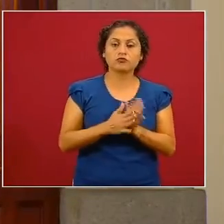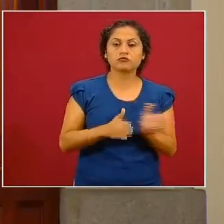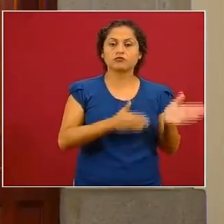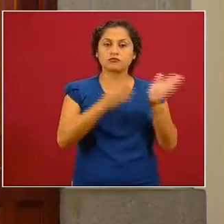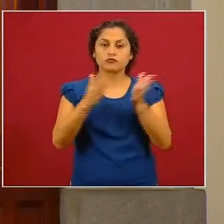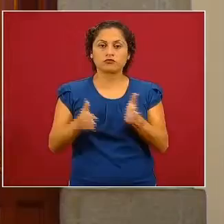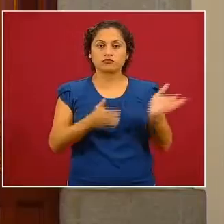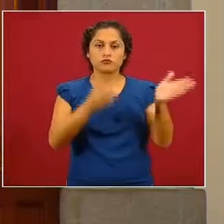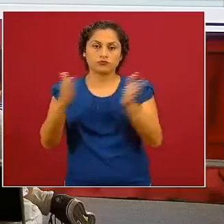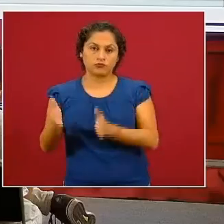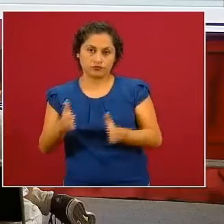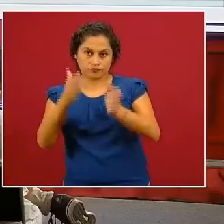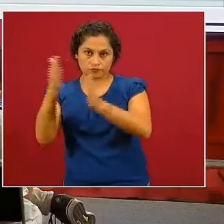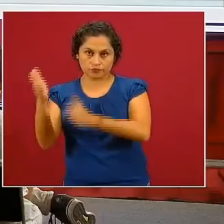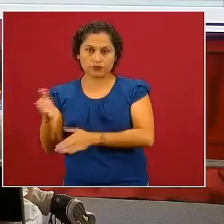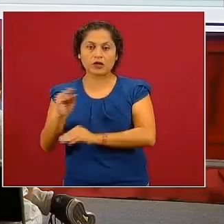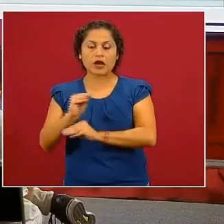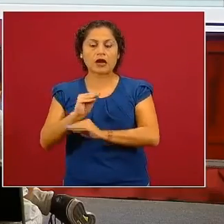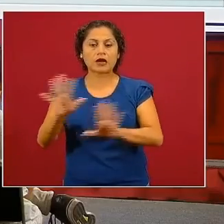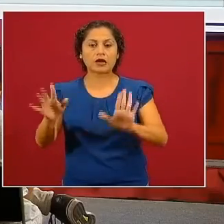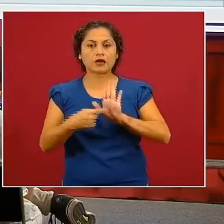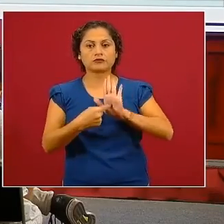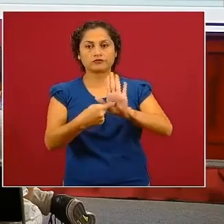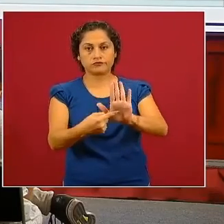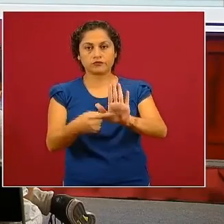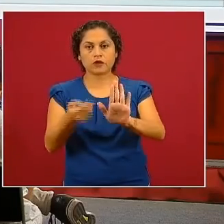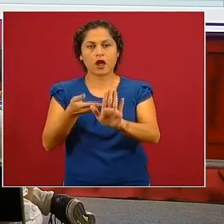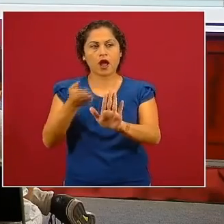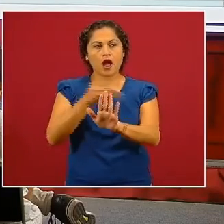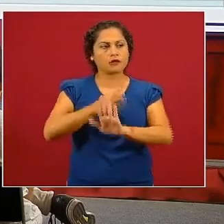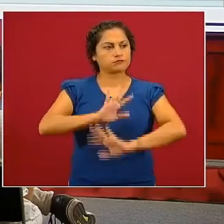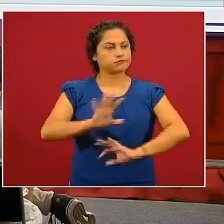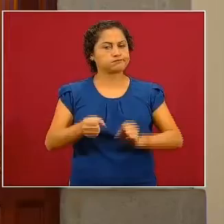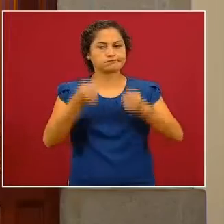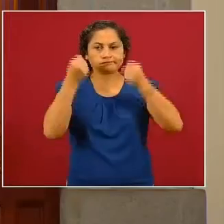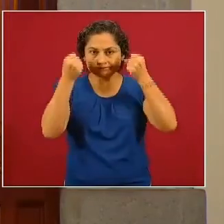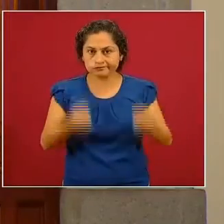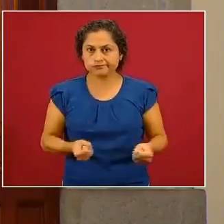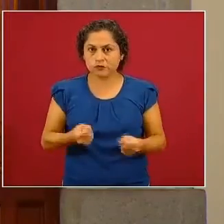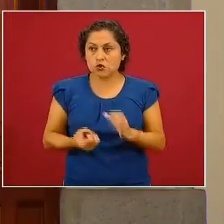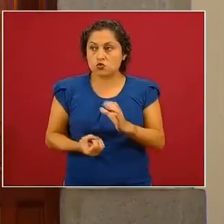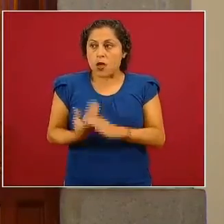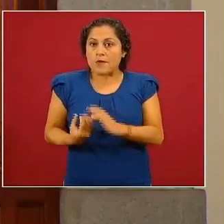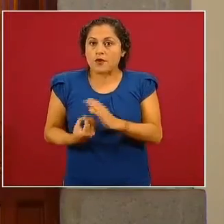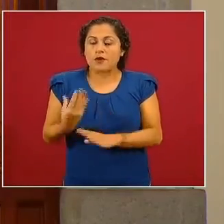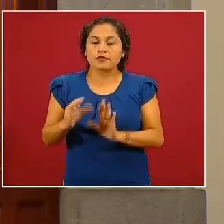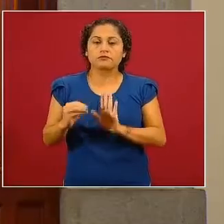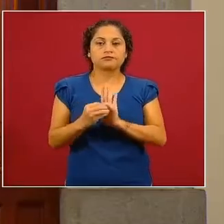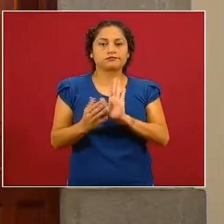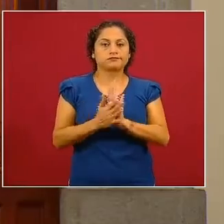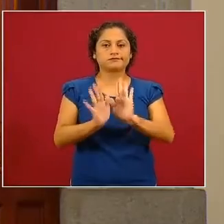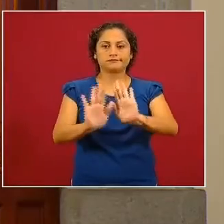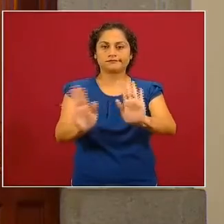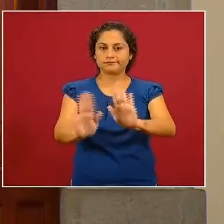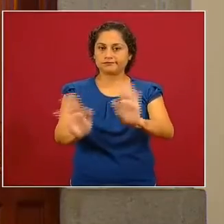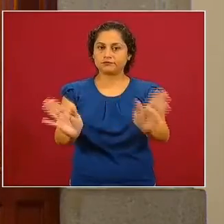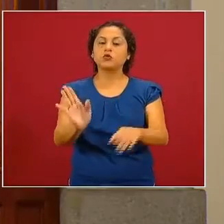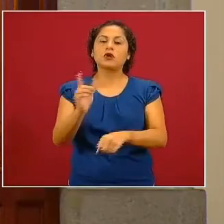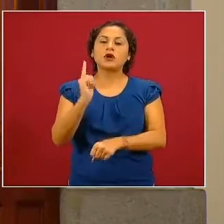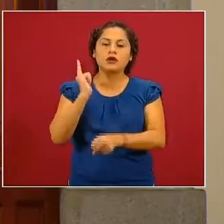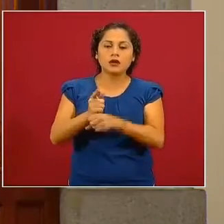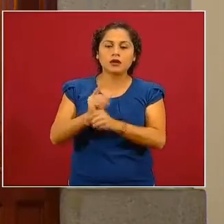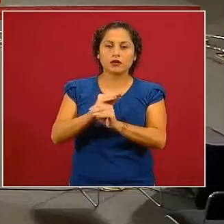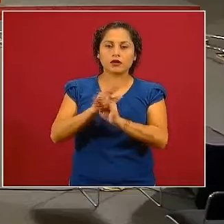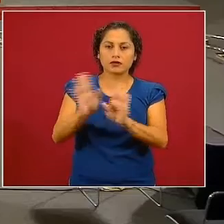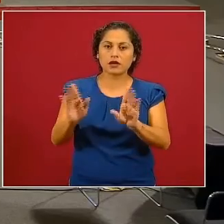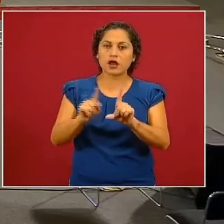mejor visión de la información que en su momento ya puede representar una estabilidad o meseta, un descenso